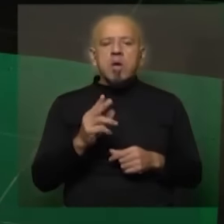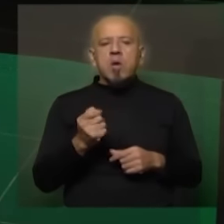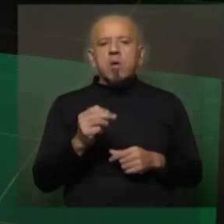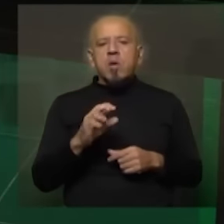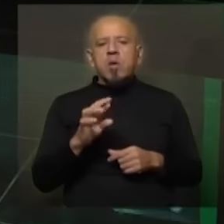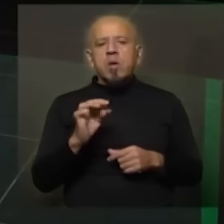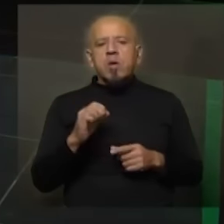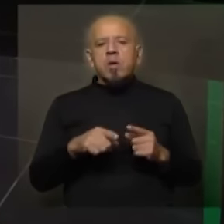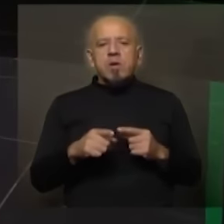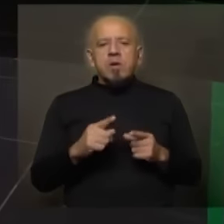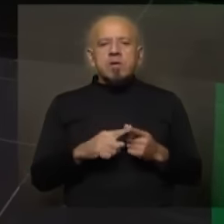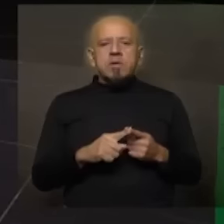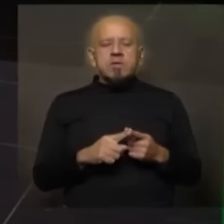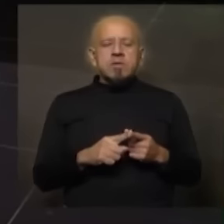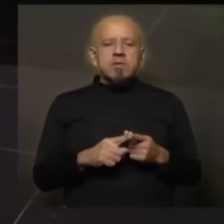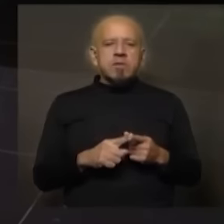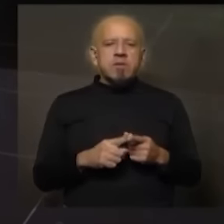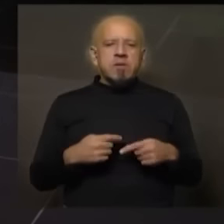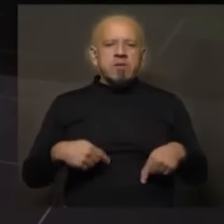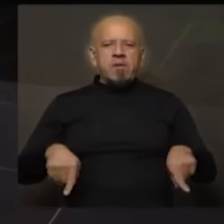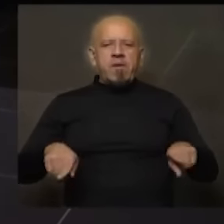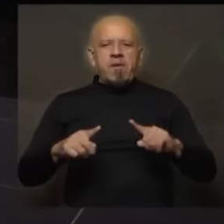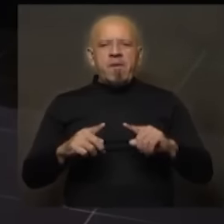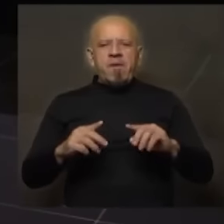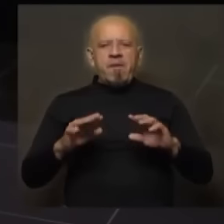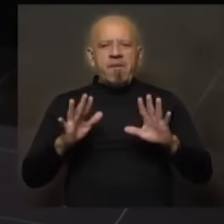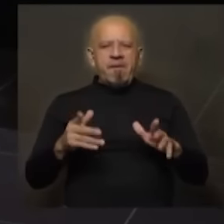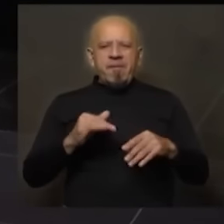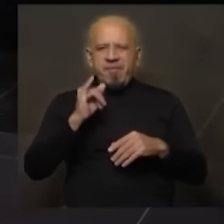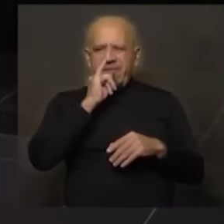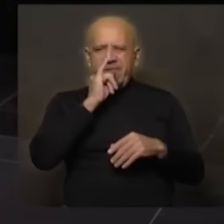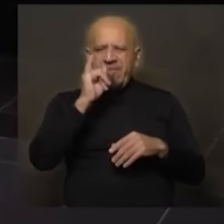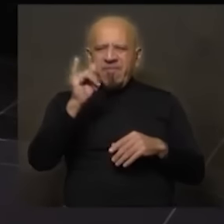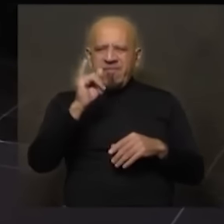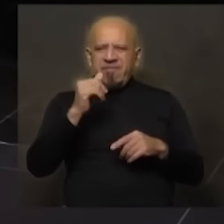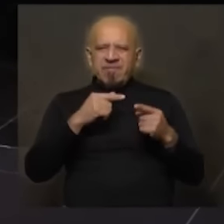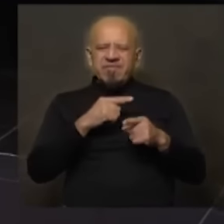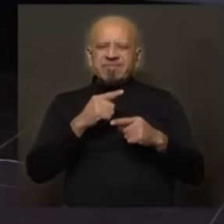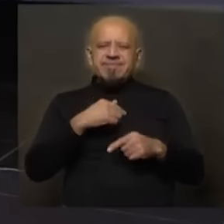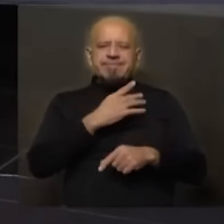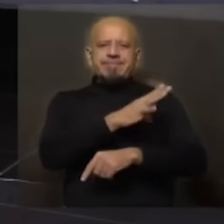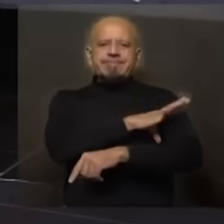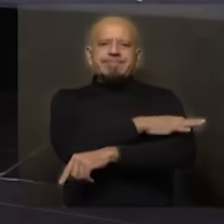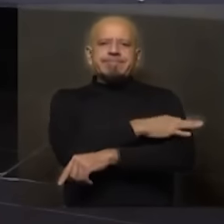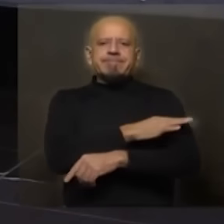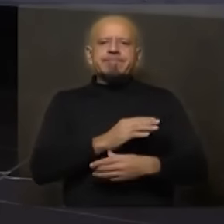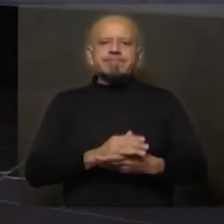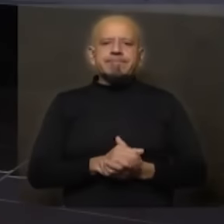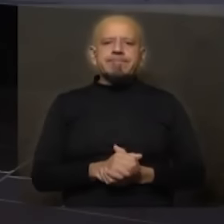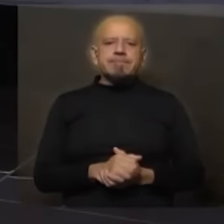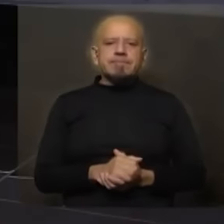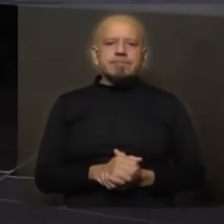sobre nuevas repercusiones a propósito de la denuncia contra el precandidato Frente Amplista Yamandú Orsi.